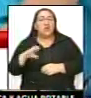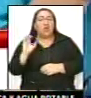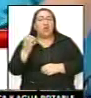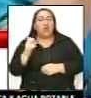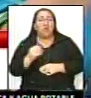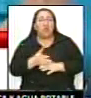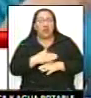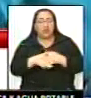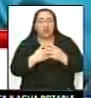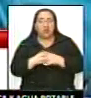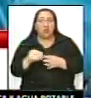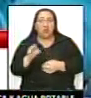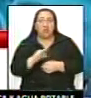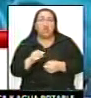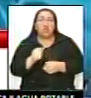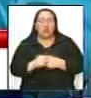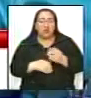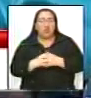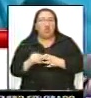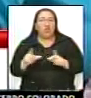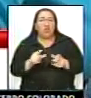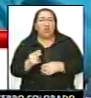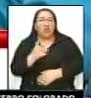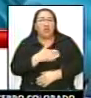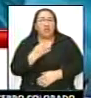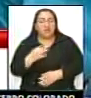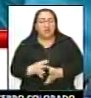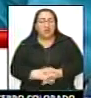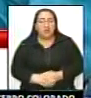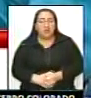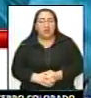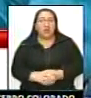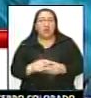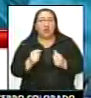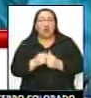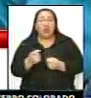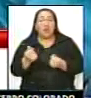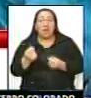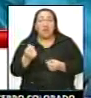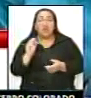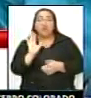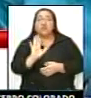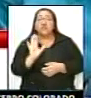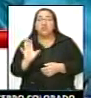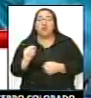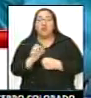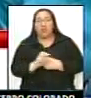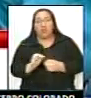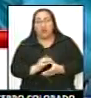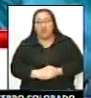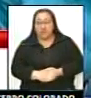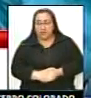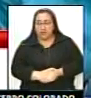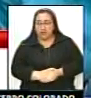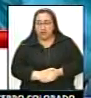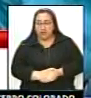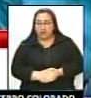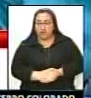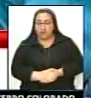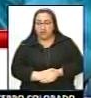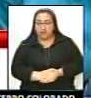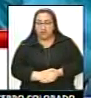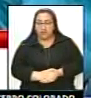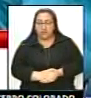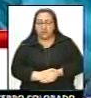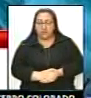emites en moneda local, siempre es mayor al de la moneda, al del dólar en este caso.